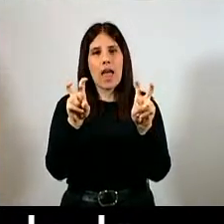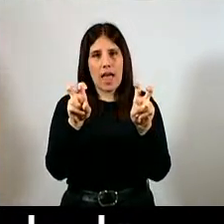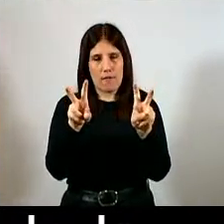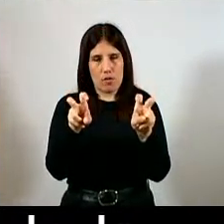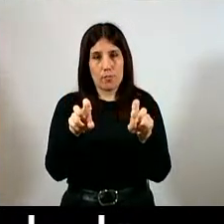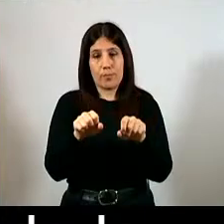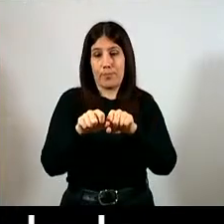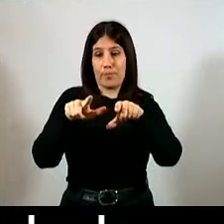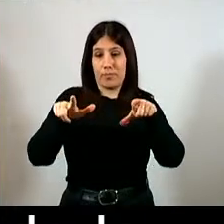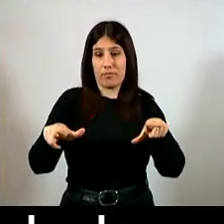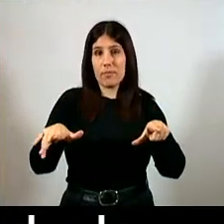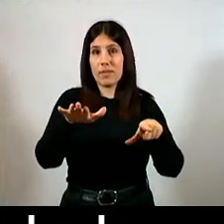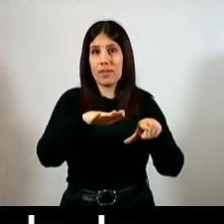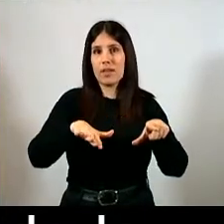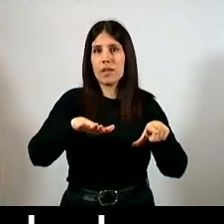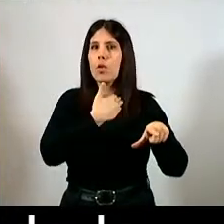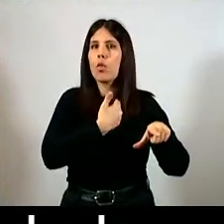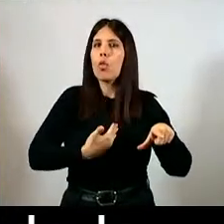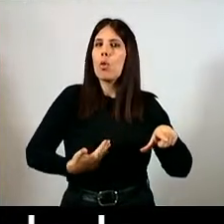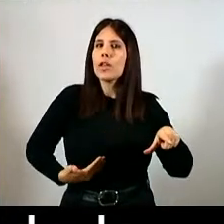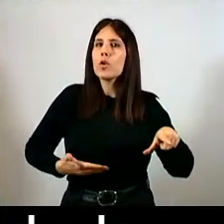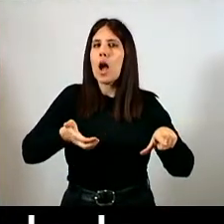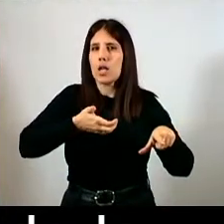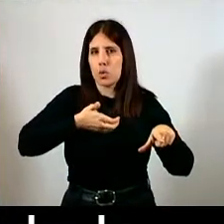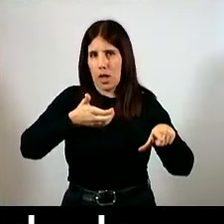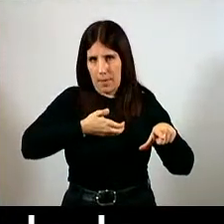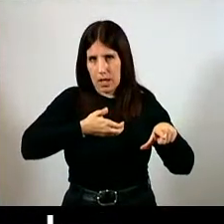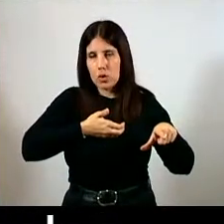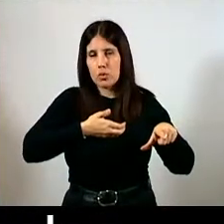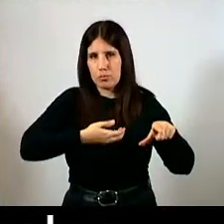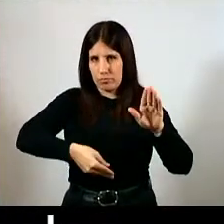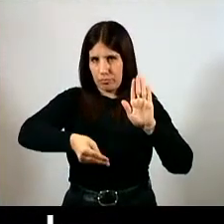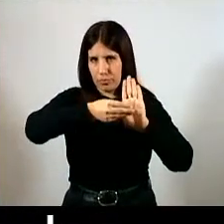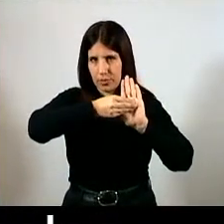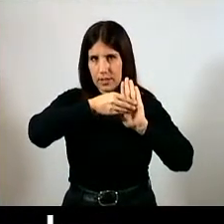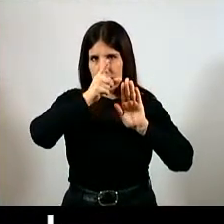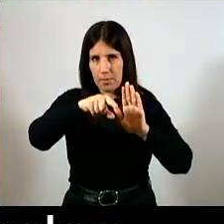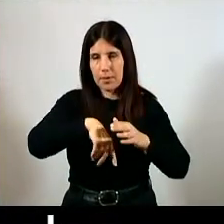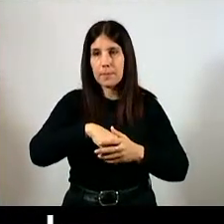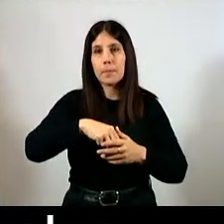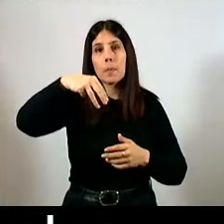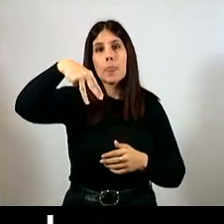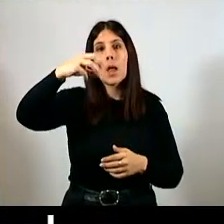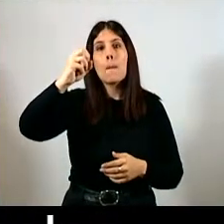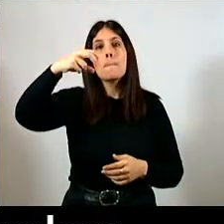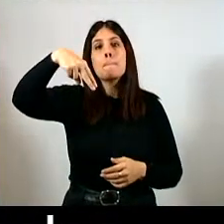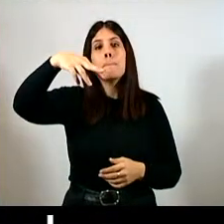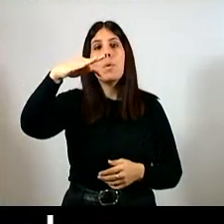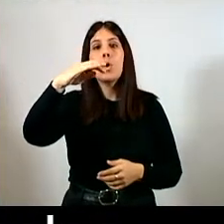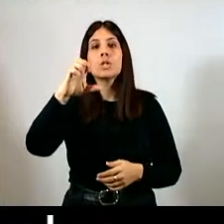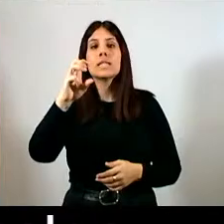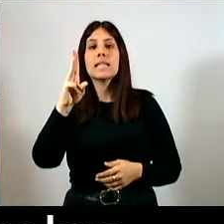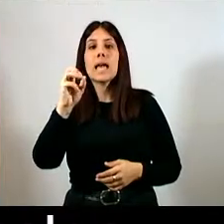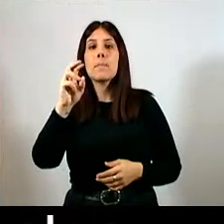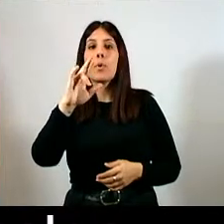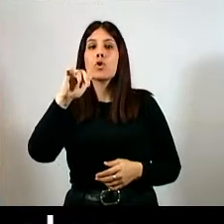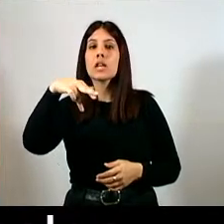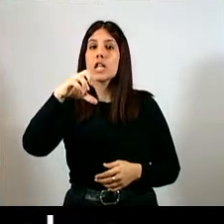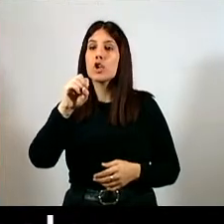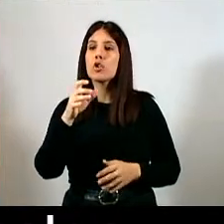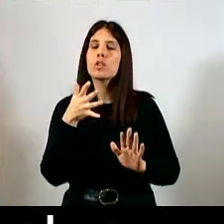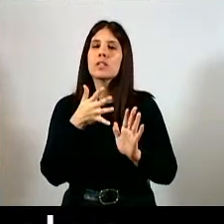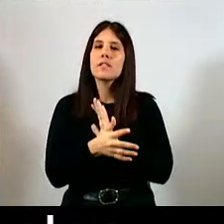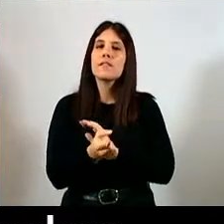unas parcelas que son también propiedad del Ayuntamiento. El Monte Porrino alcanza así una extensión total de